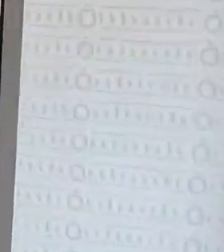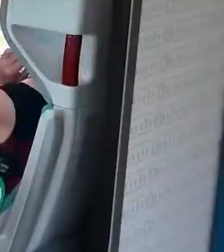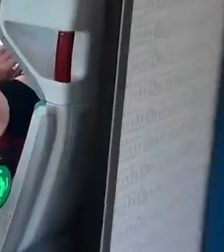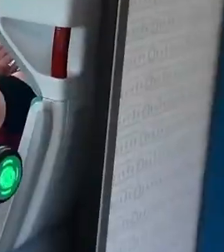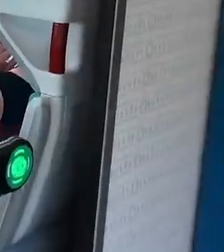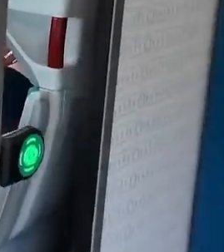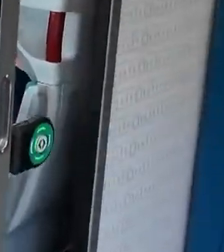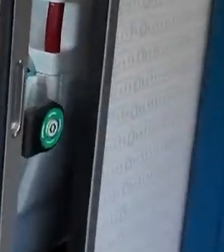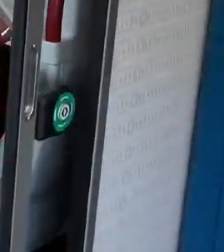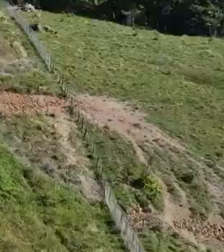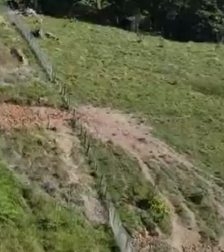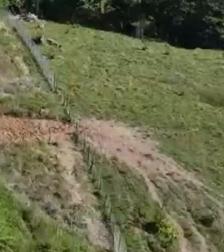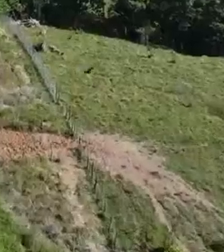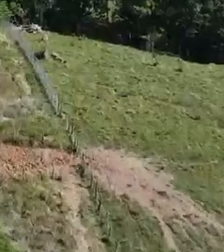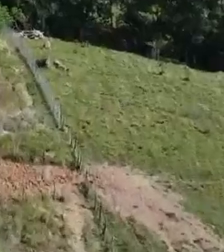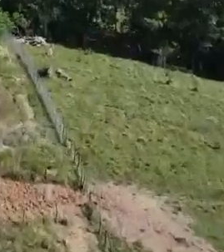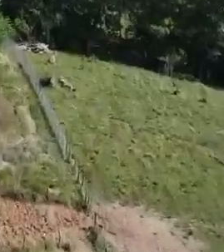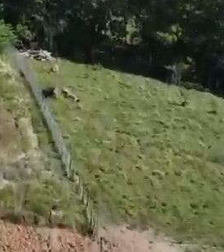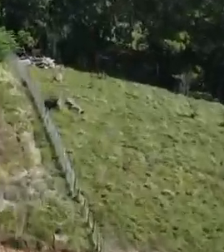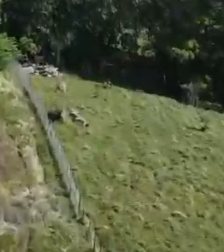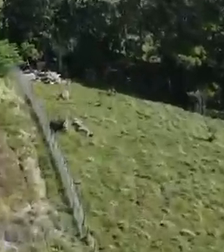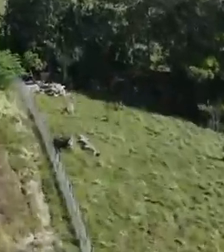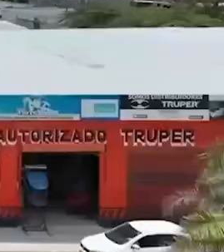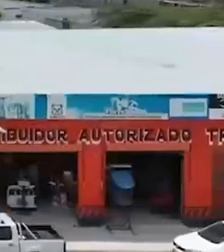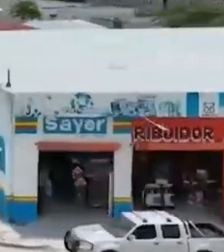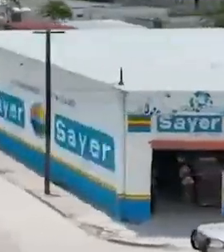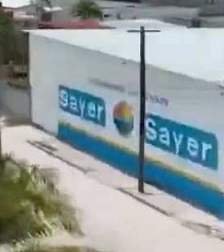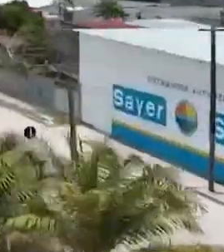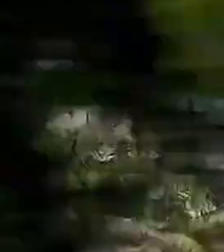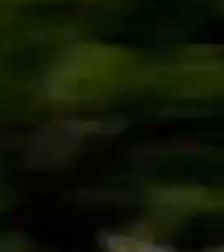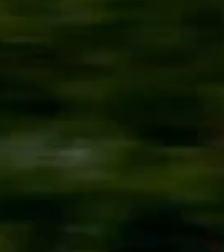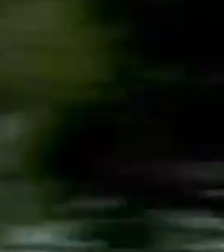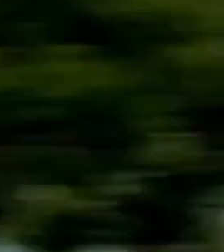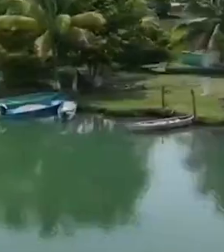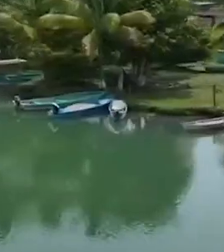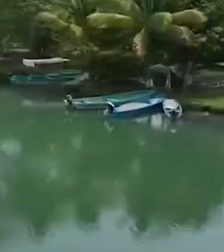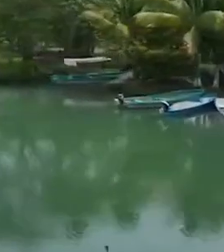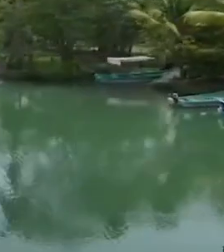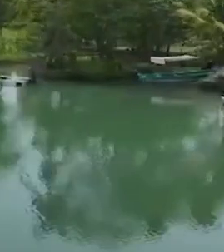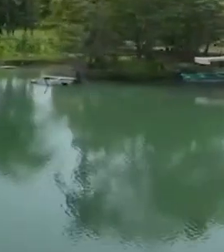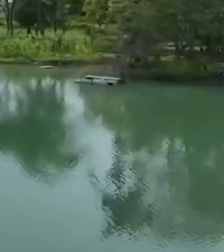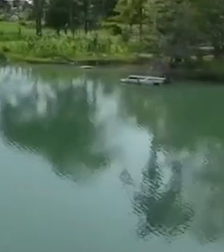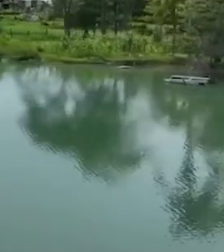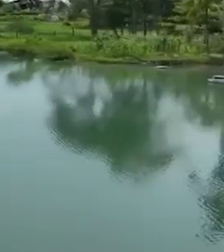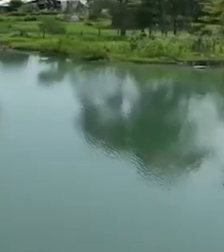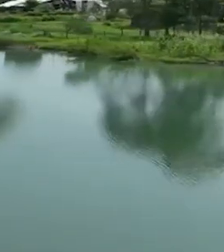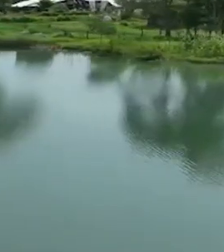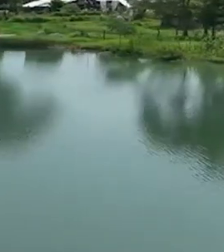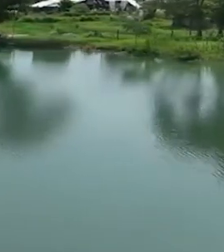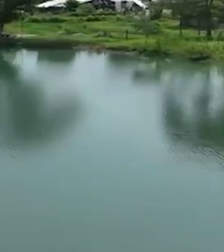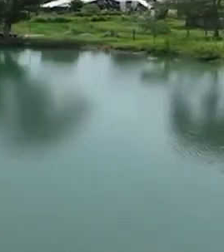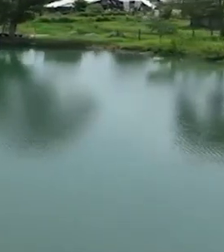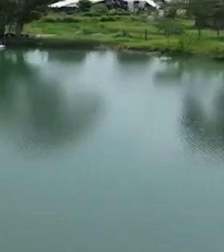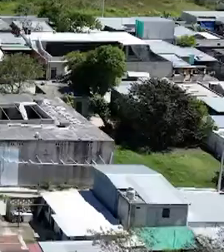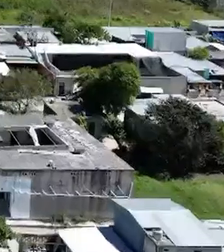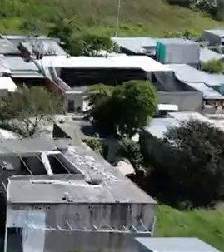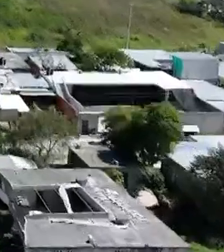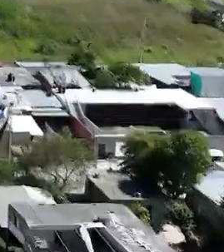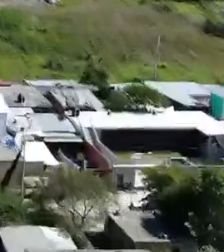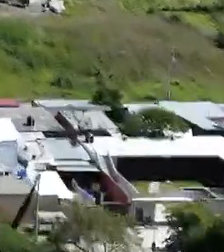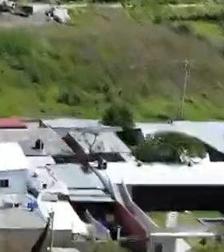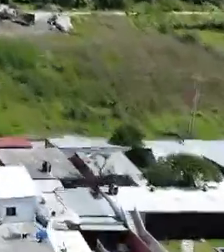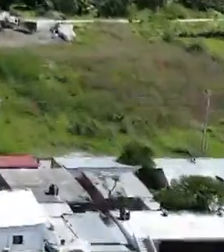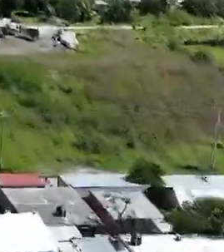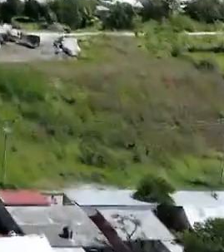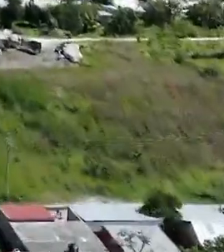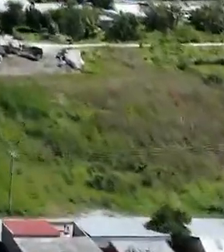bonitas paisajes que tiene Chiapas, Tabasco y Campeche durante este cruce, durante este viaje